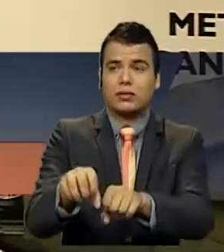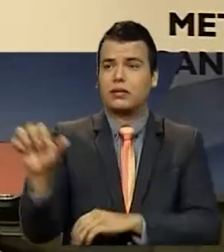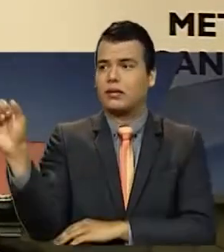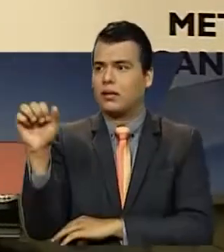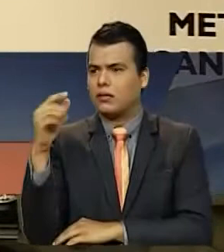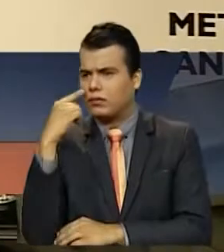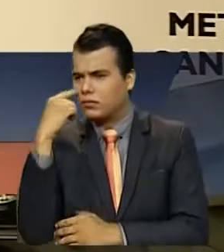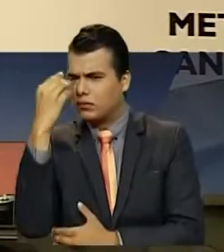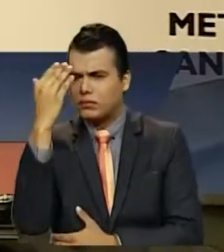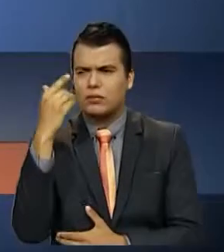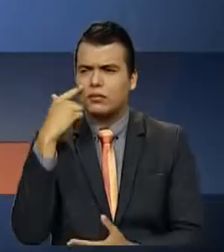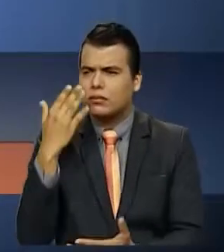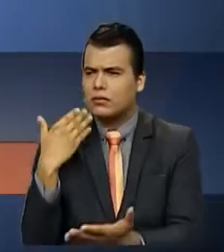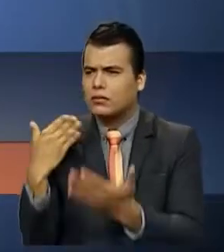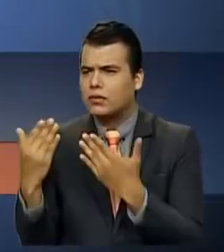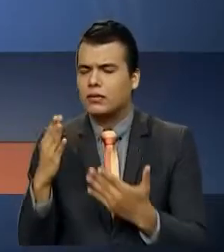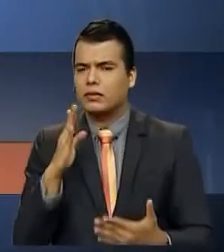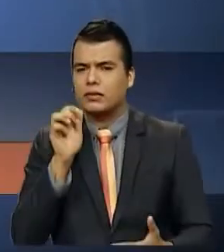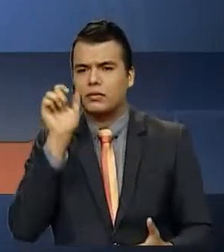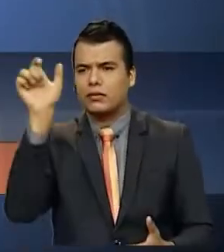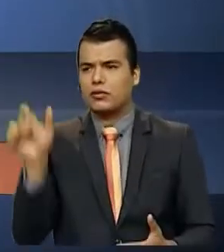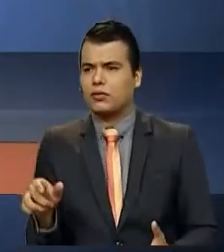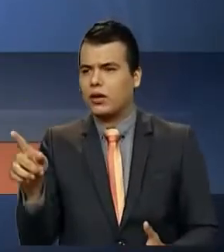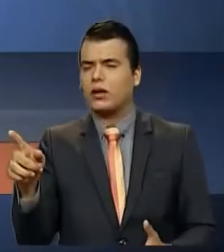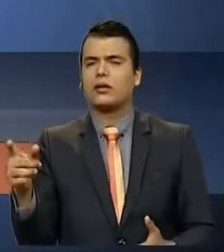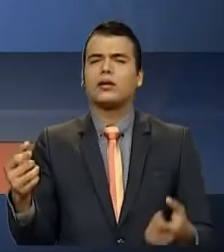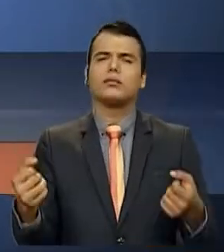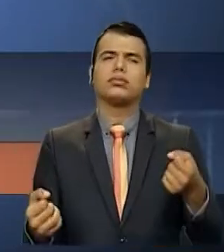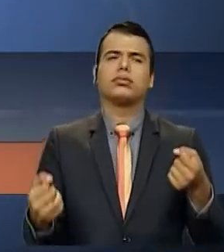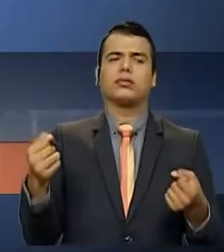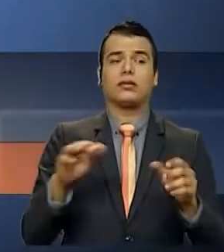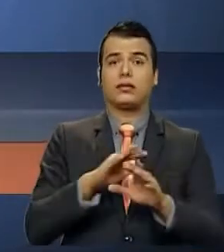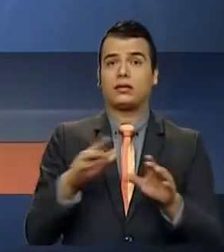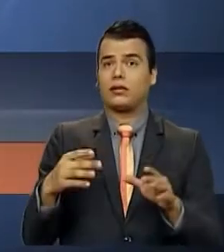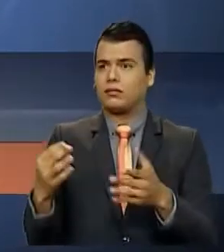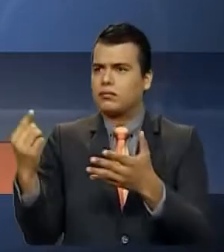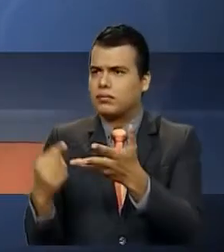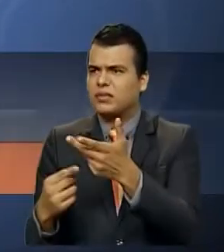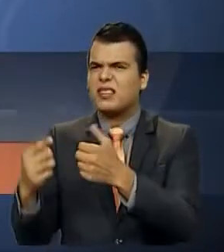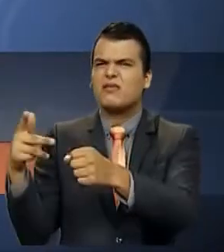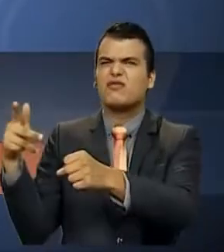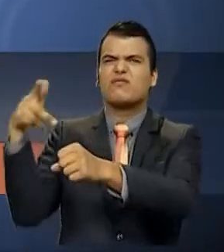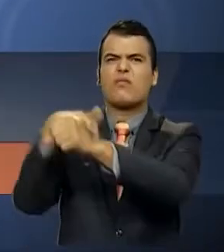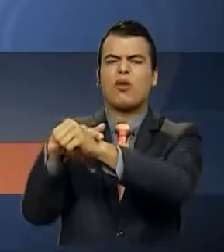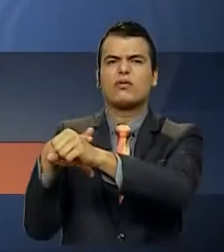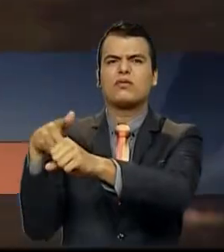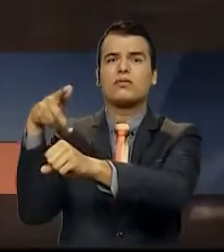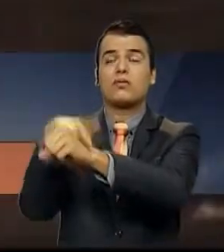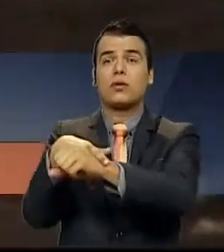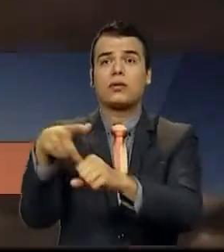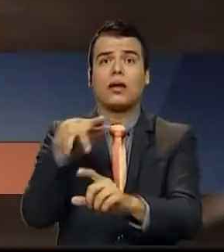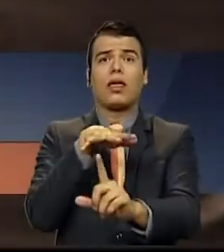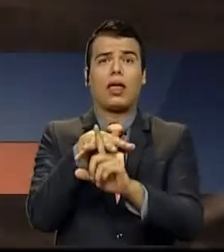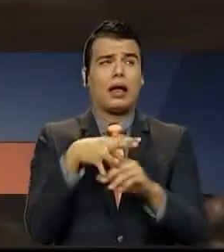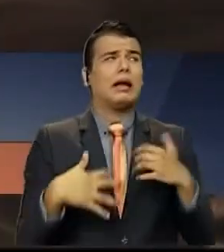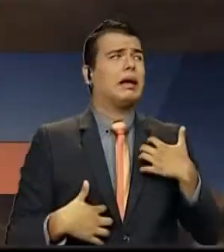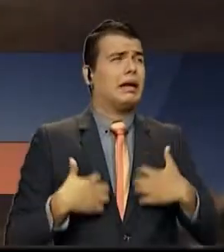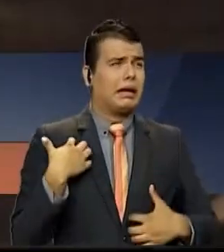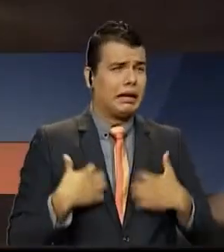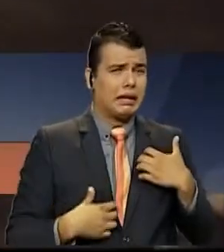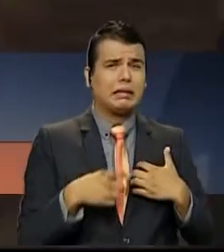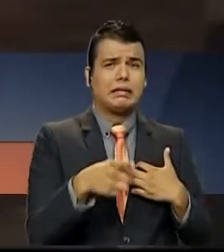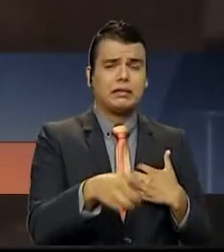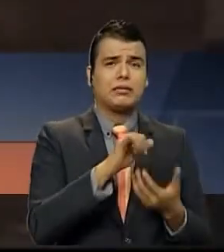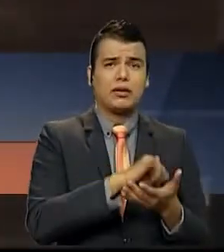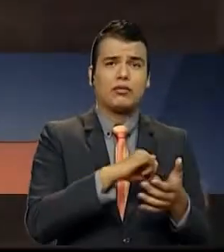hace una requisa a la persona que va conduciendo este vehículo el hecho hace parte de una ola de ataques sicariales que tiene atemorizada la ciudad en la semana